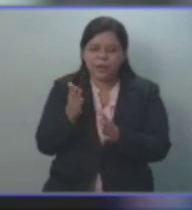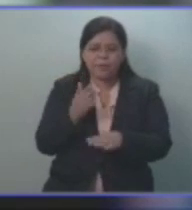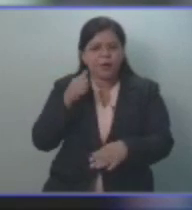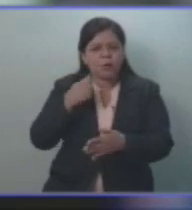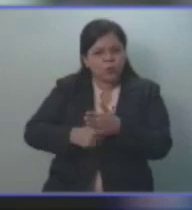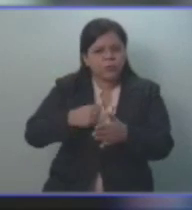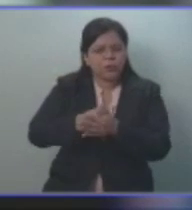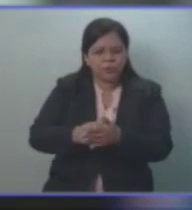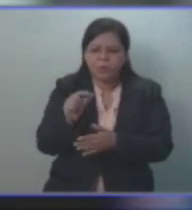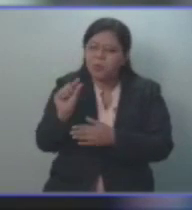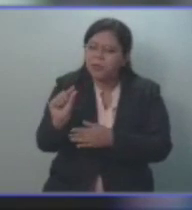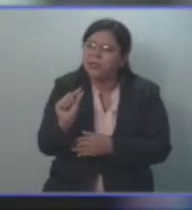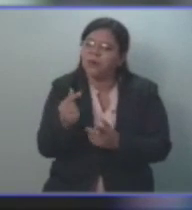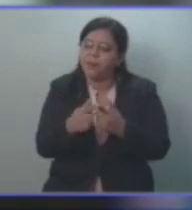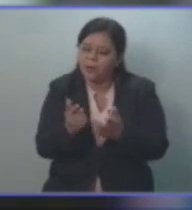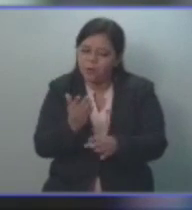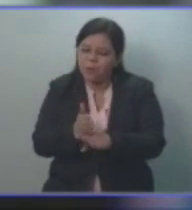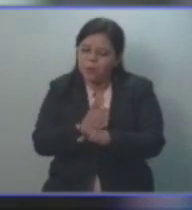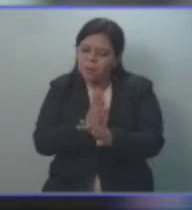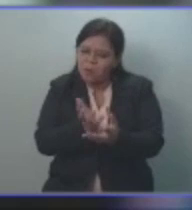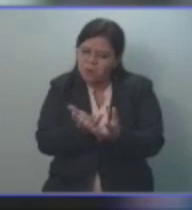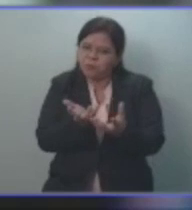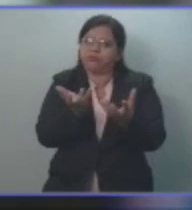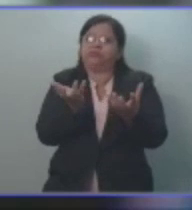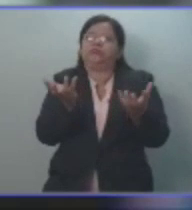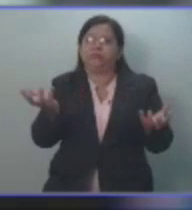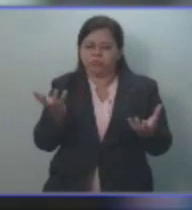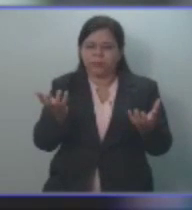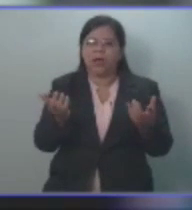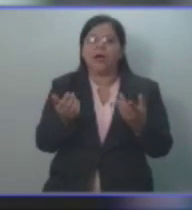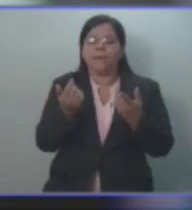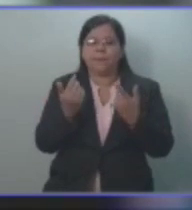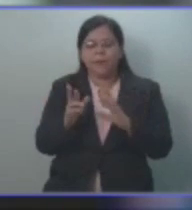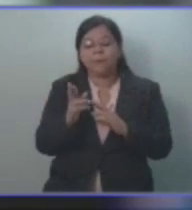y terminan con grandes cadenas alimenticias, en el